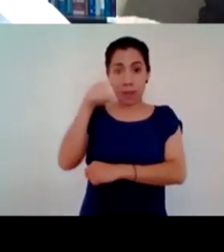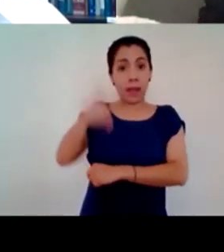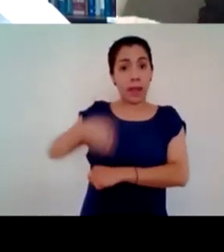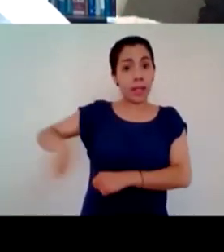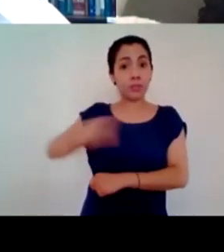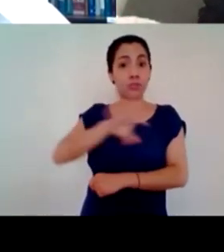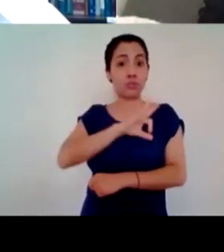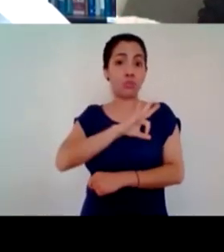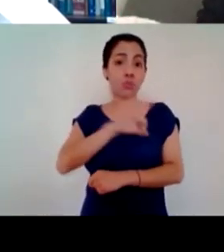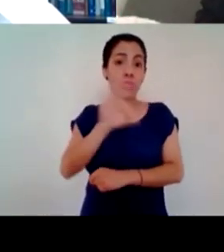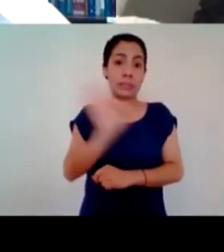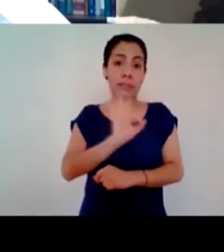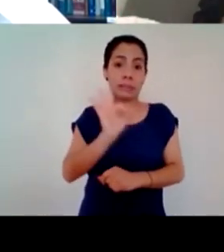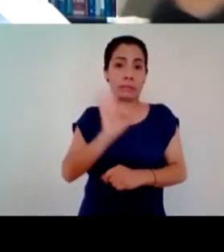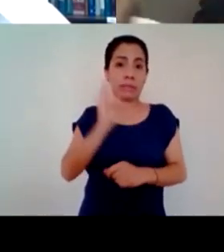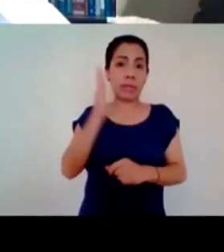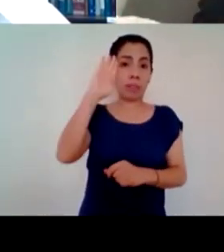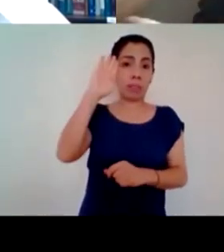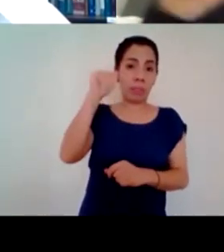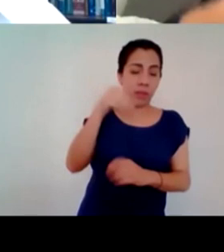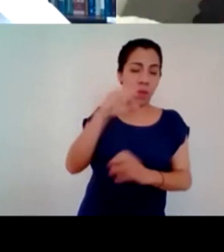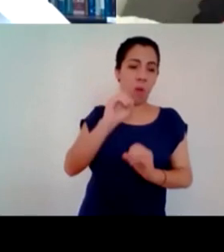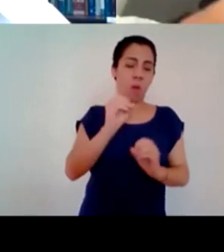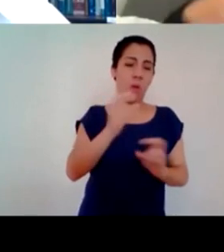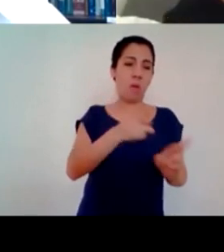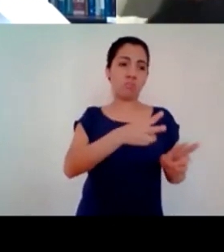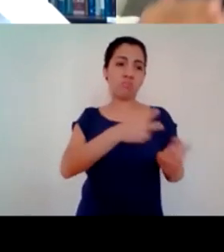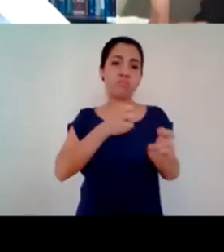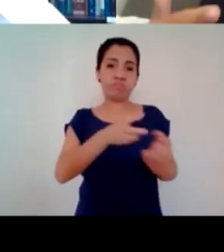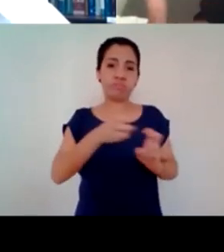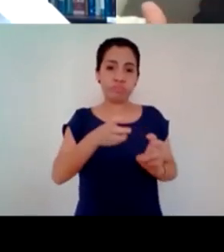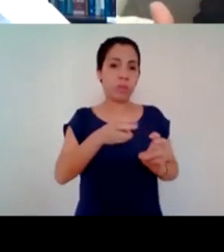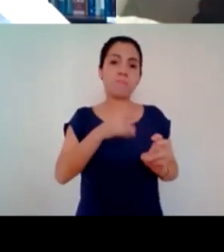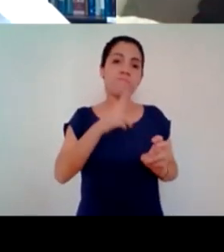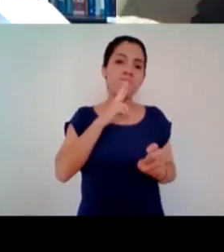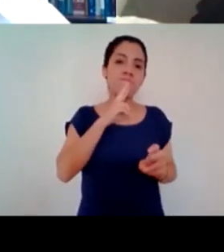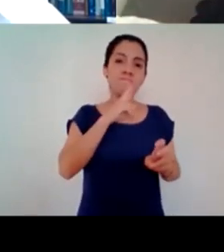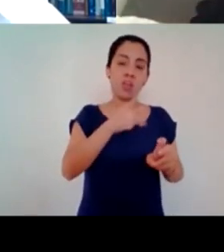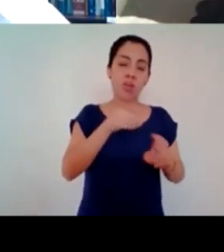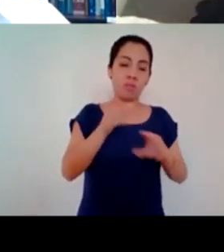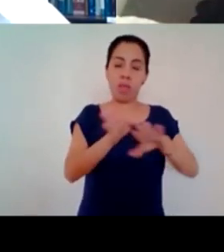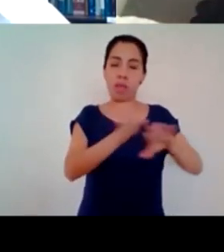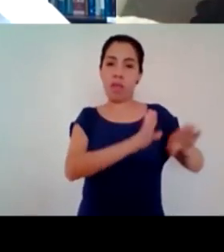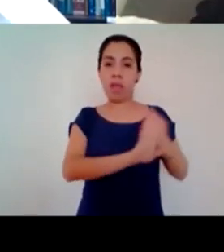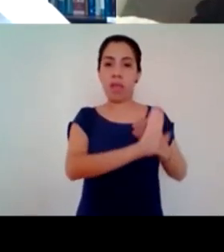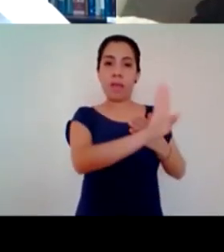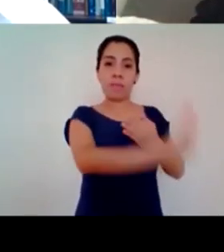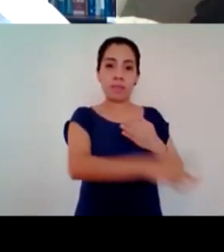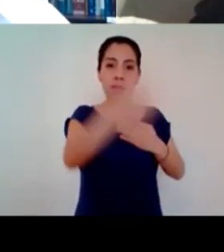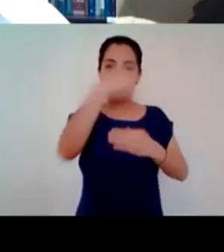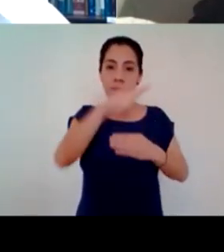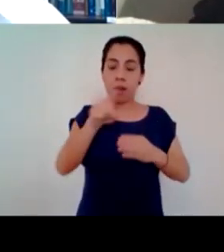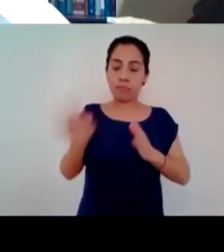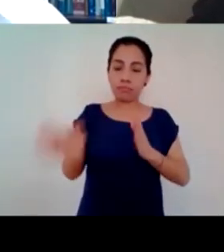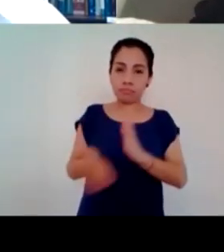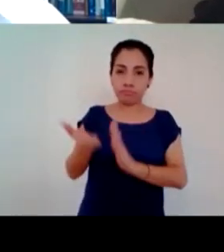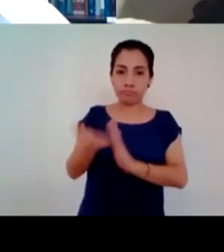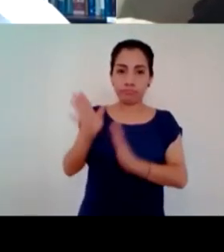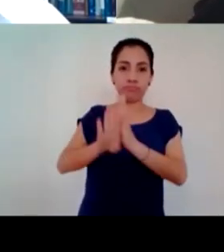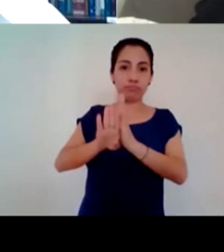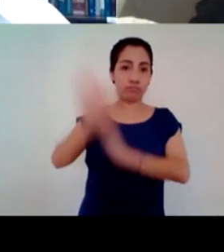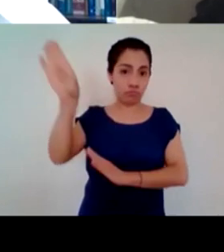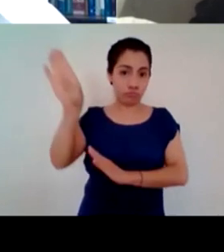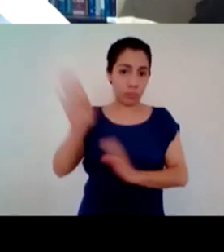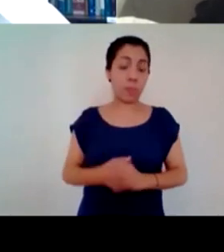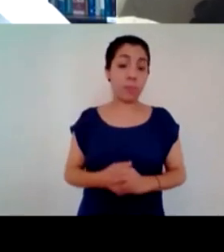mundo delictivo en la infancia, pero también como responsables de lo que les viene. En el 2016 manejamos el área de adicciones a través